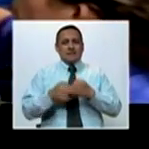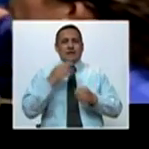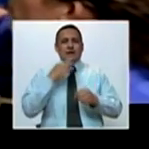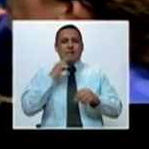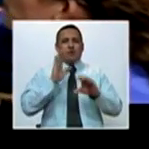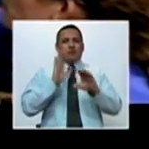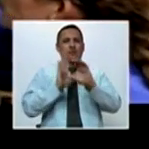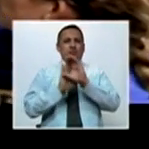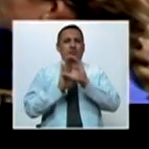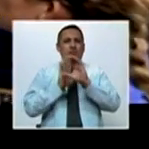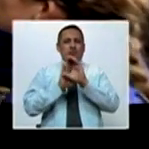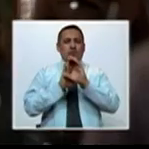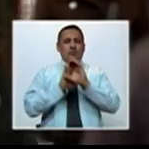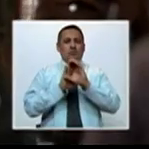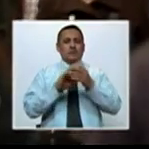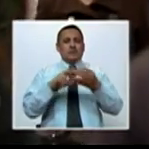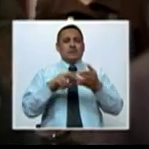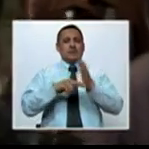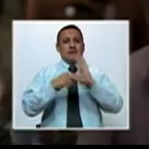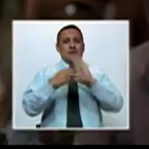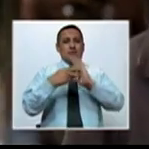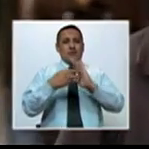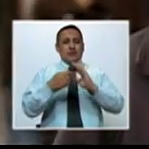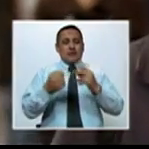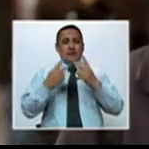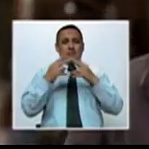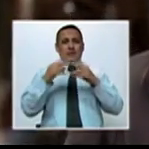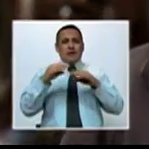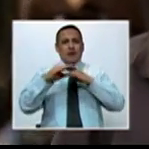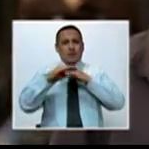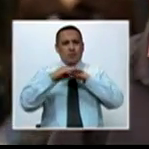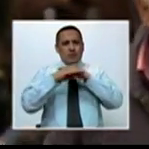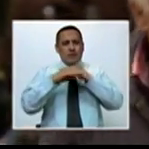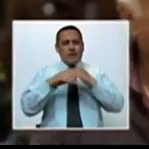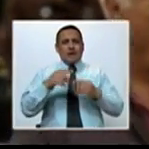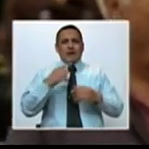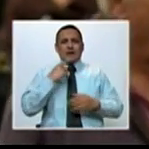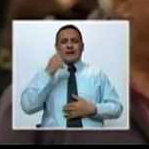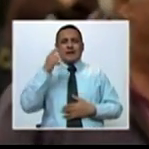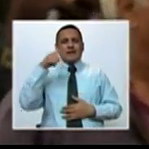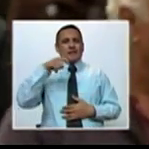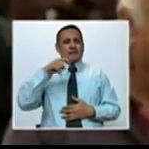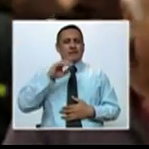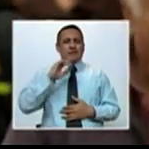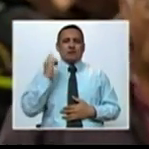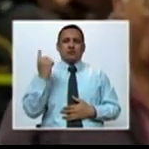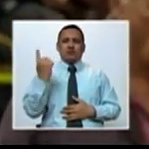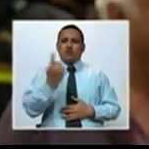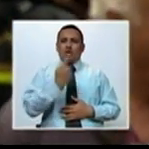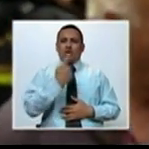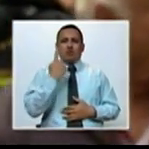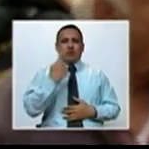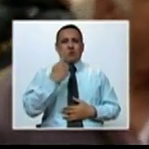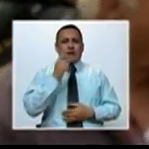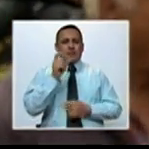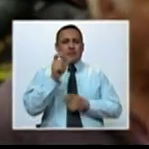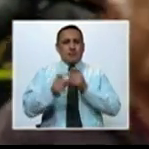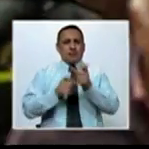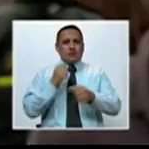Constitución. En este caso, la igualdad que merecen todos